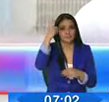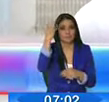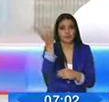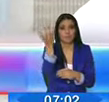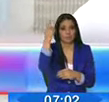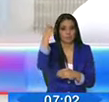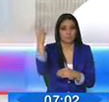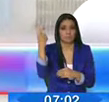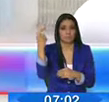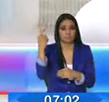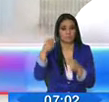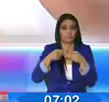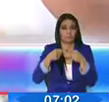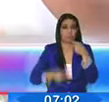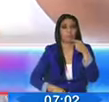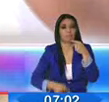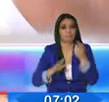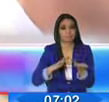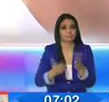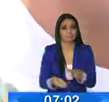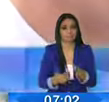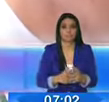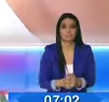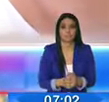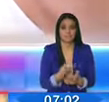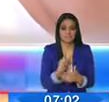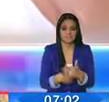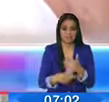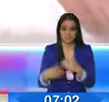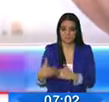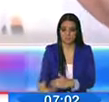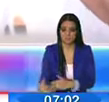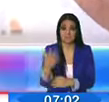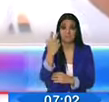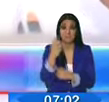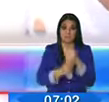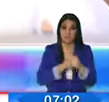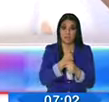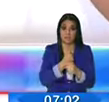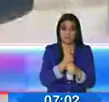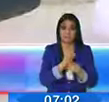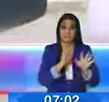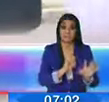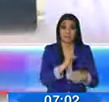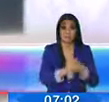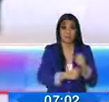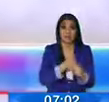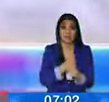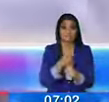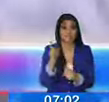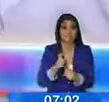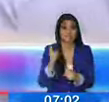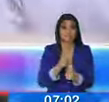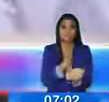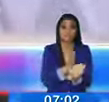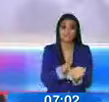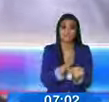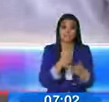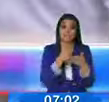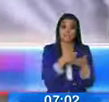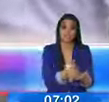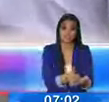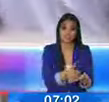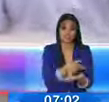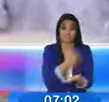esa fue la causa de su muerte sus dos pequeños hijos de tres y siete años seguramente necesitan ayuda de profesionales para superar la pérdida de su